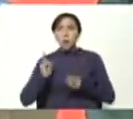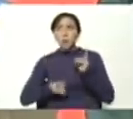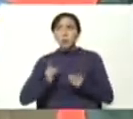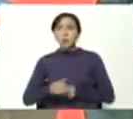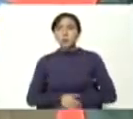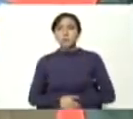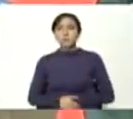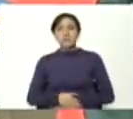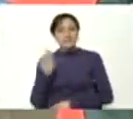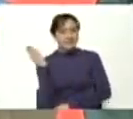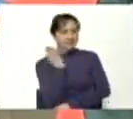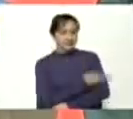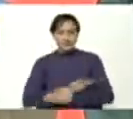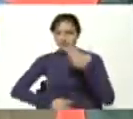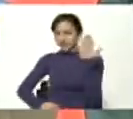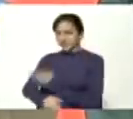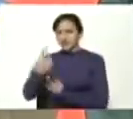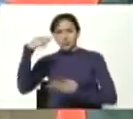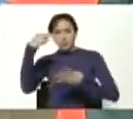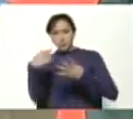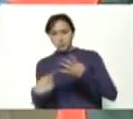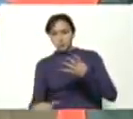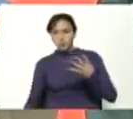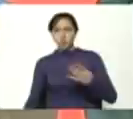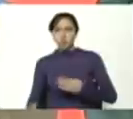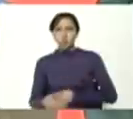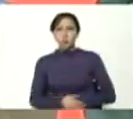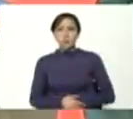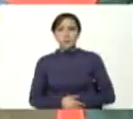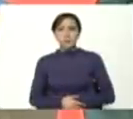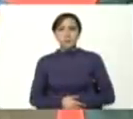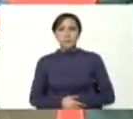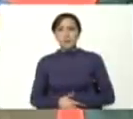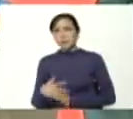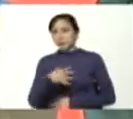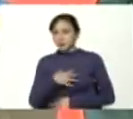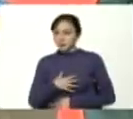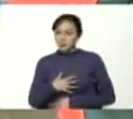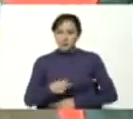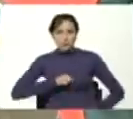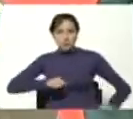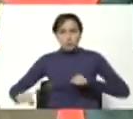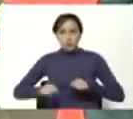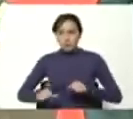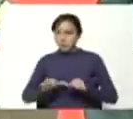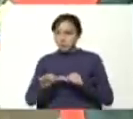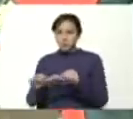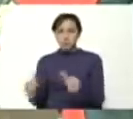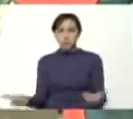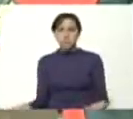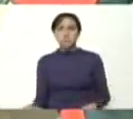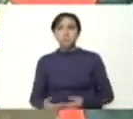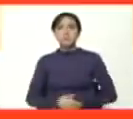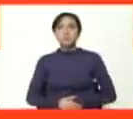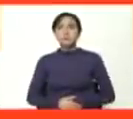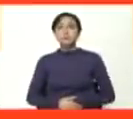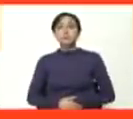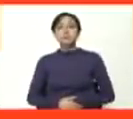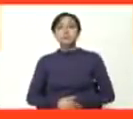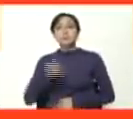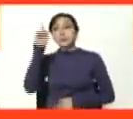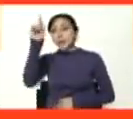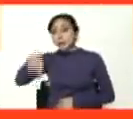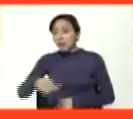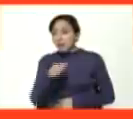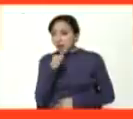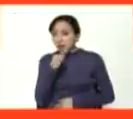con mutilaciones de miembros e incapacitación de carácter permanente. Asimismo,